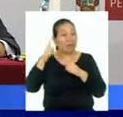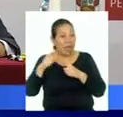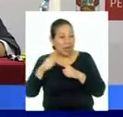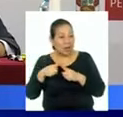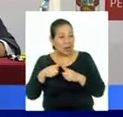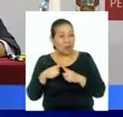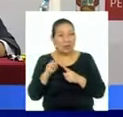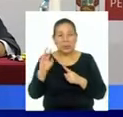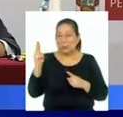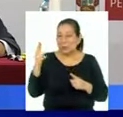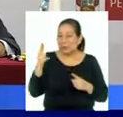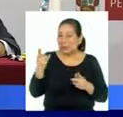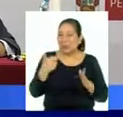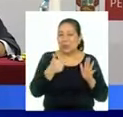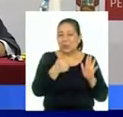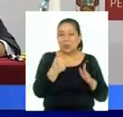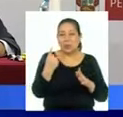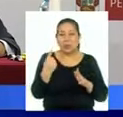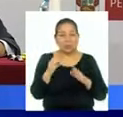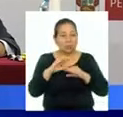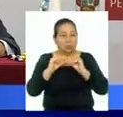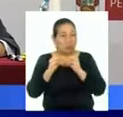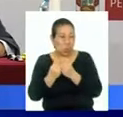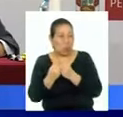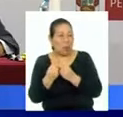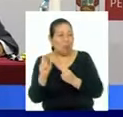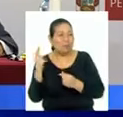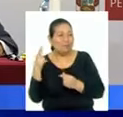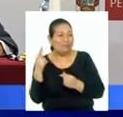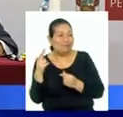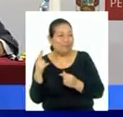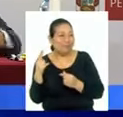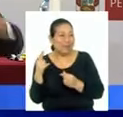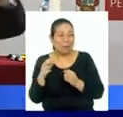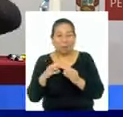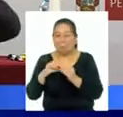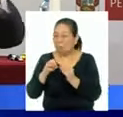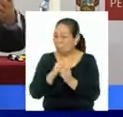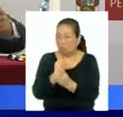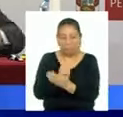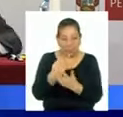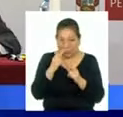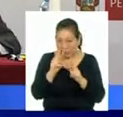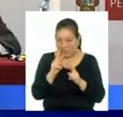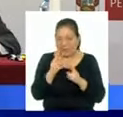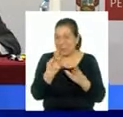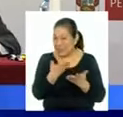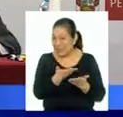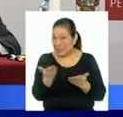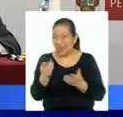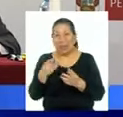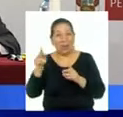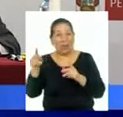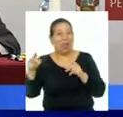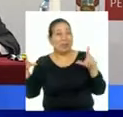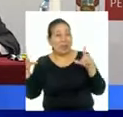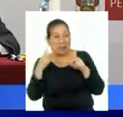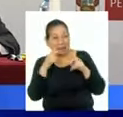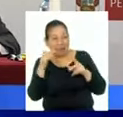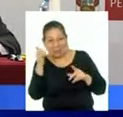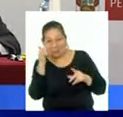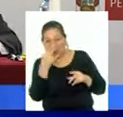1.851 bandas delincuenciales y 61 organizaciones criminales fueron desarticuladas. Eso ustedes lo han podido ver en los medios de comunicación.